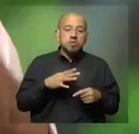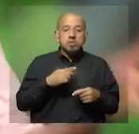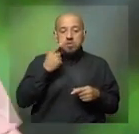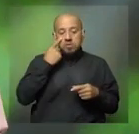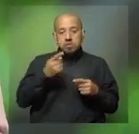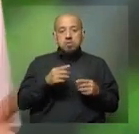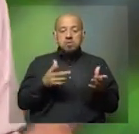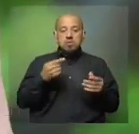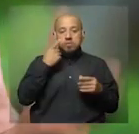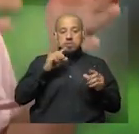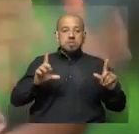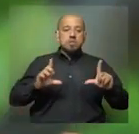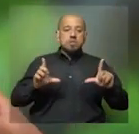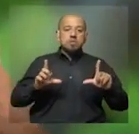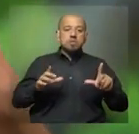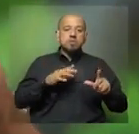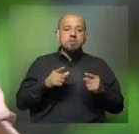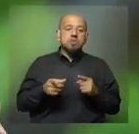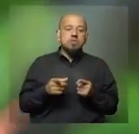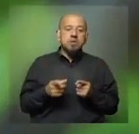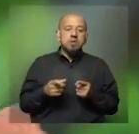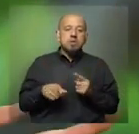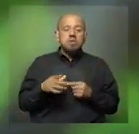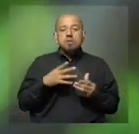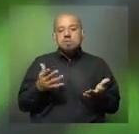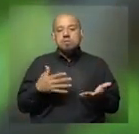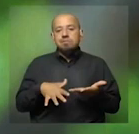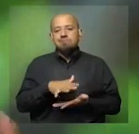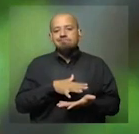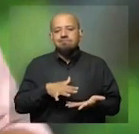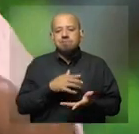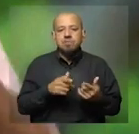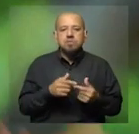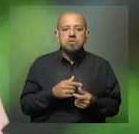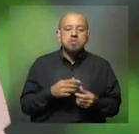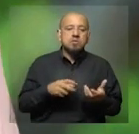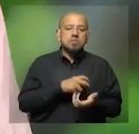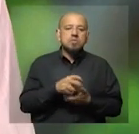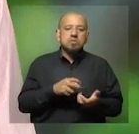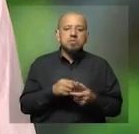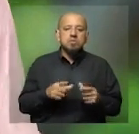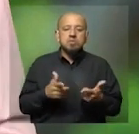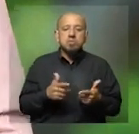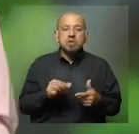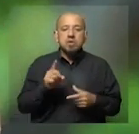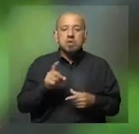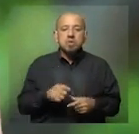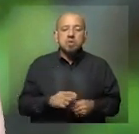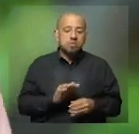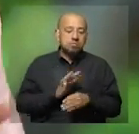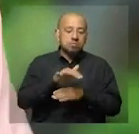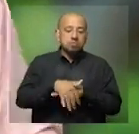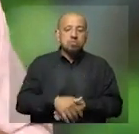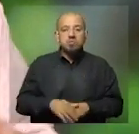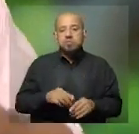lo que uno ve en la tele es situaciones muy críticas, trágicas para la gente que le toca, de que no tiene agua para regar. Y los cultivos, capaz